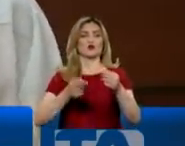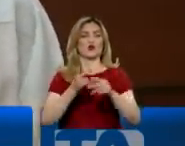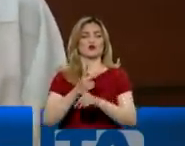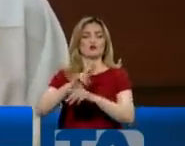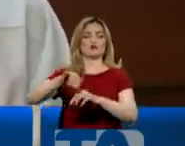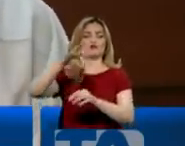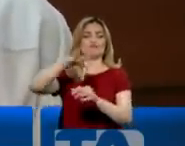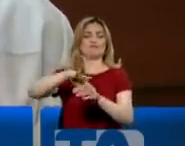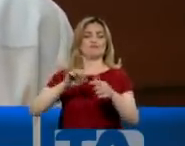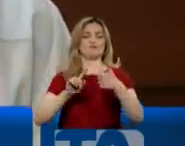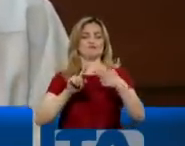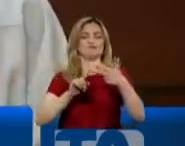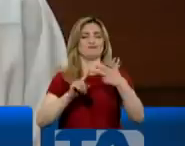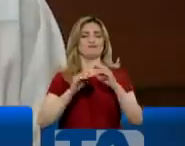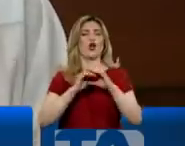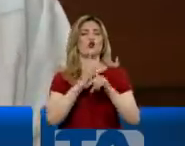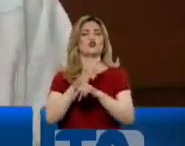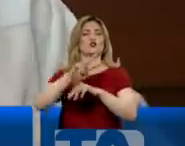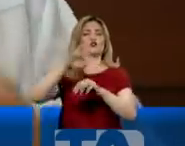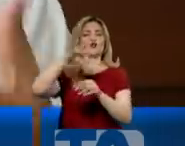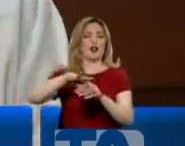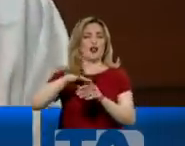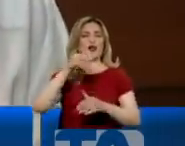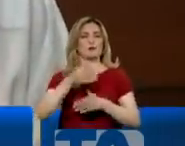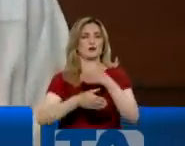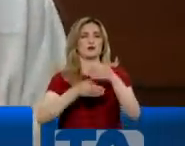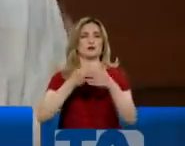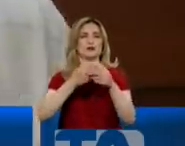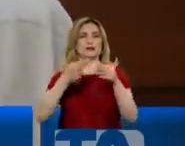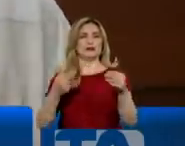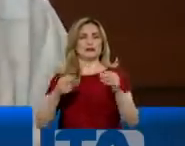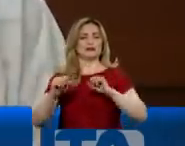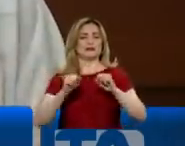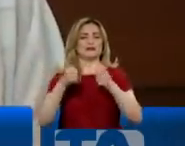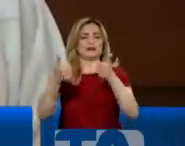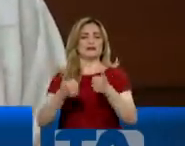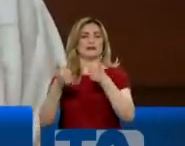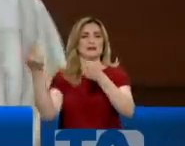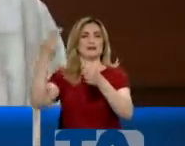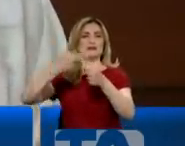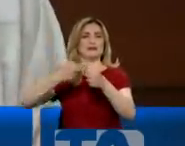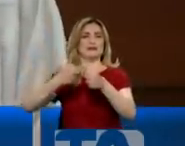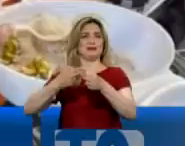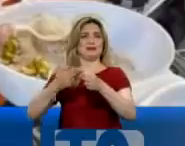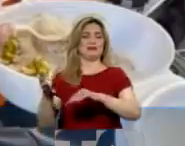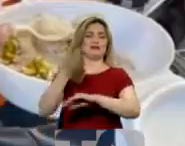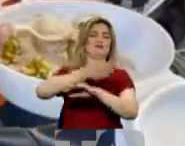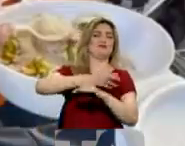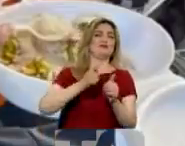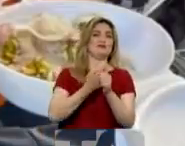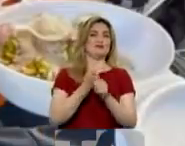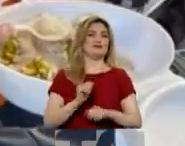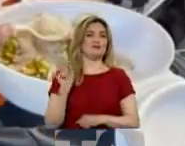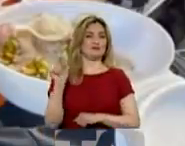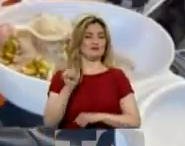nacional electoral y que el consejo nacional electoral haya procesado renuncia el candidato que participó en las primarias salcedo